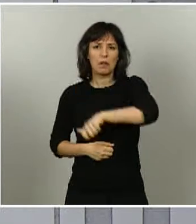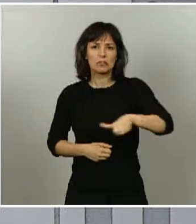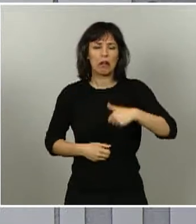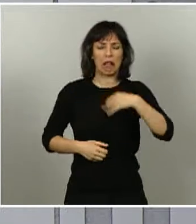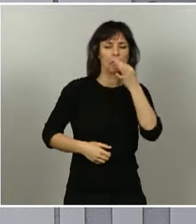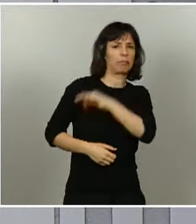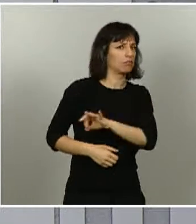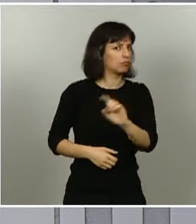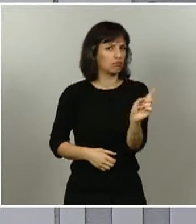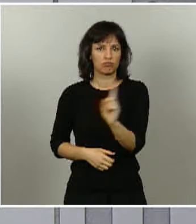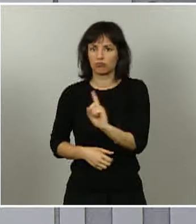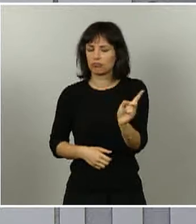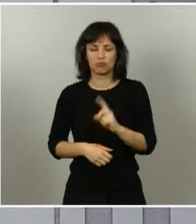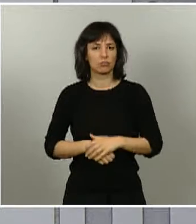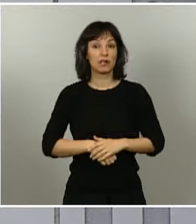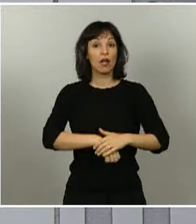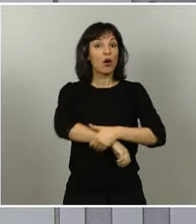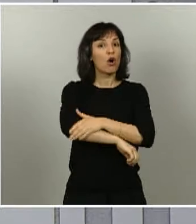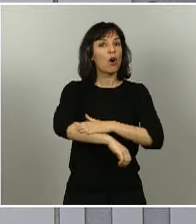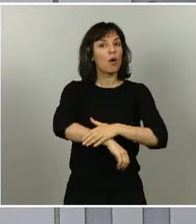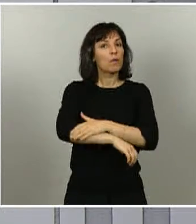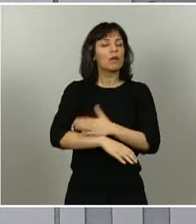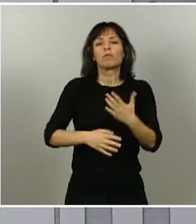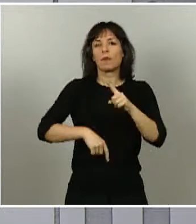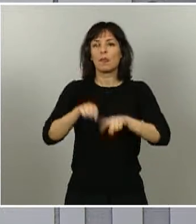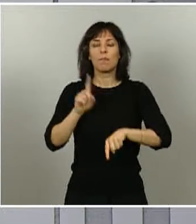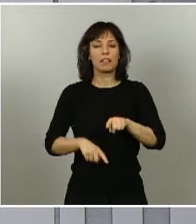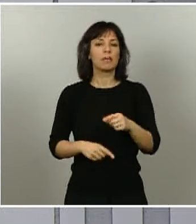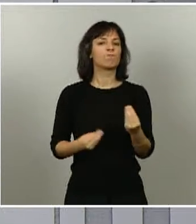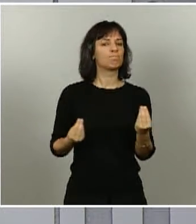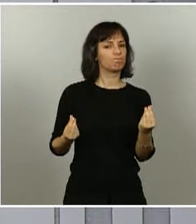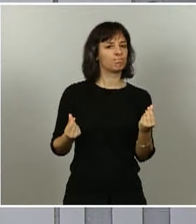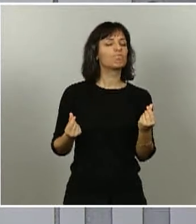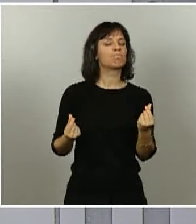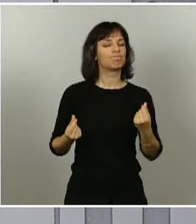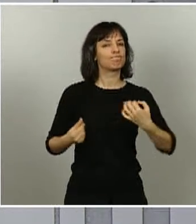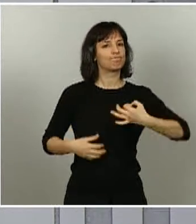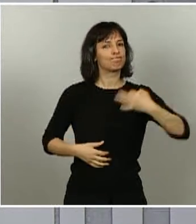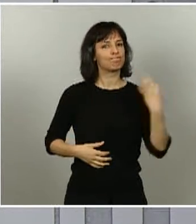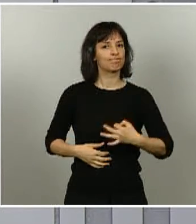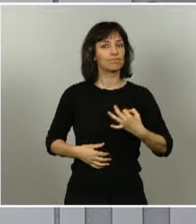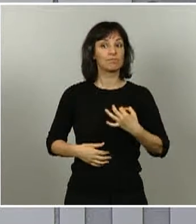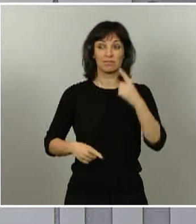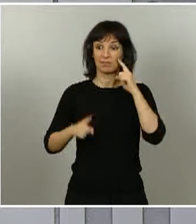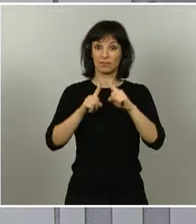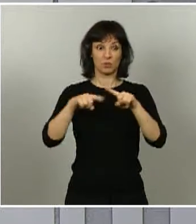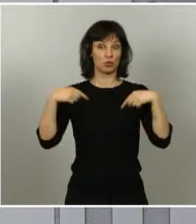considera que el instrumento que necesita para que efectivamente todos seamos capaces de contribuir a preservar la salud de